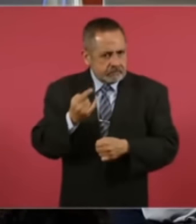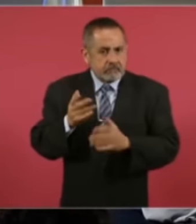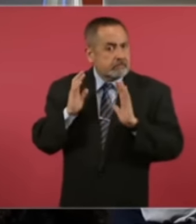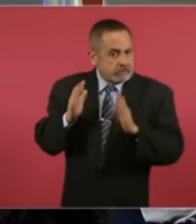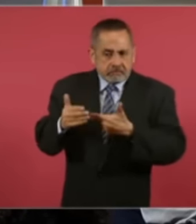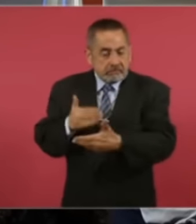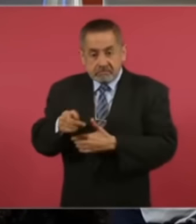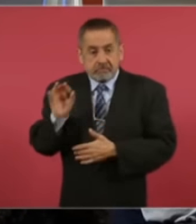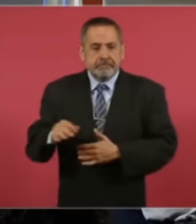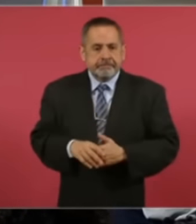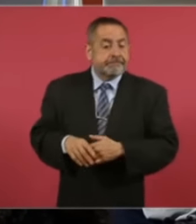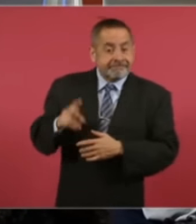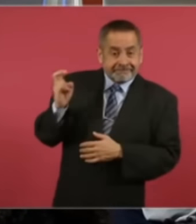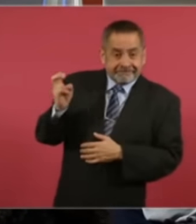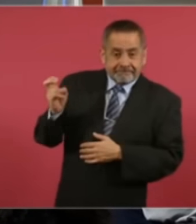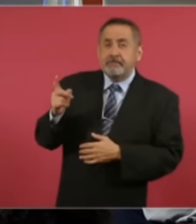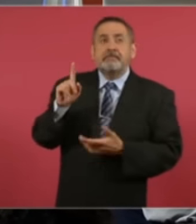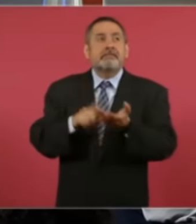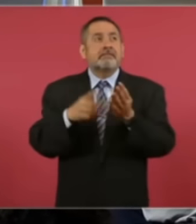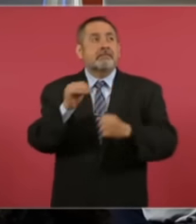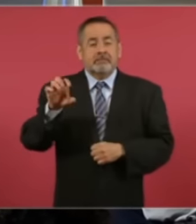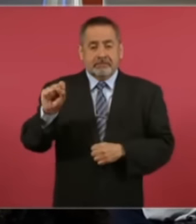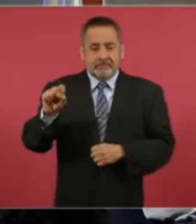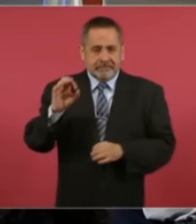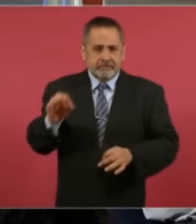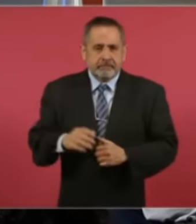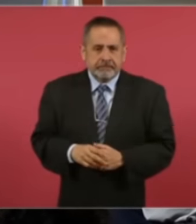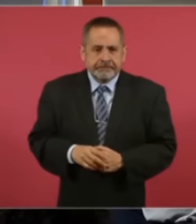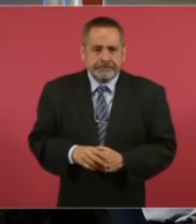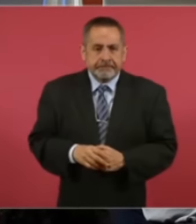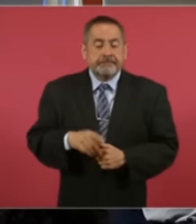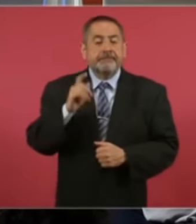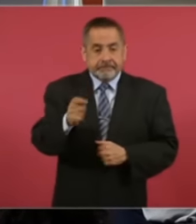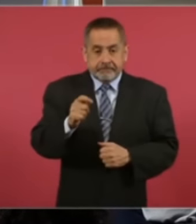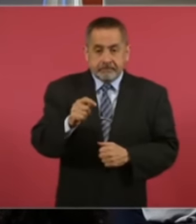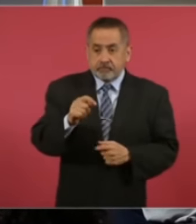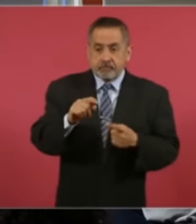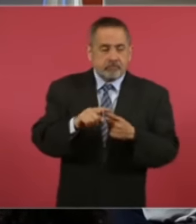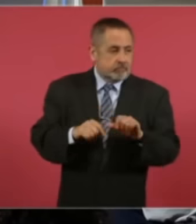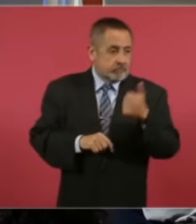desarrolló, porque eso es en el 60. Pero para ello, ningún extranjero